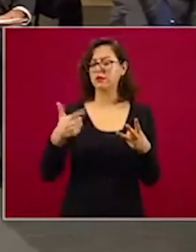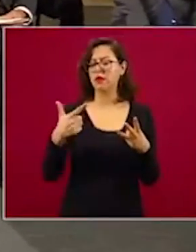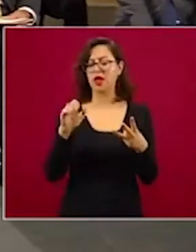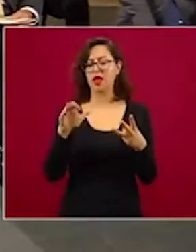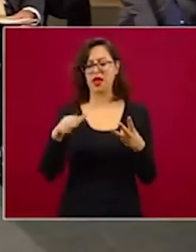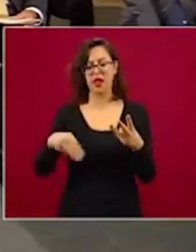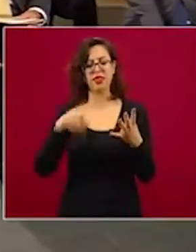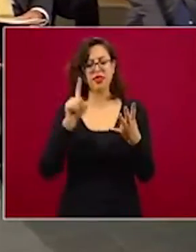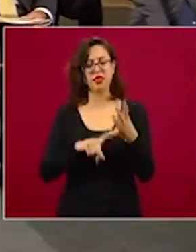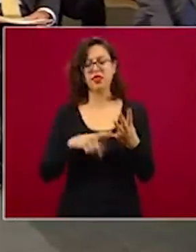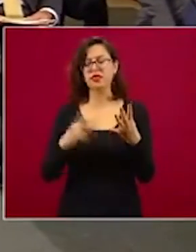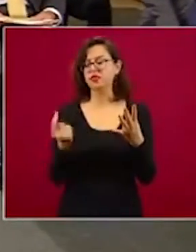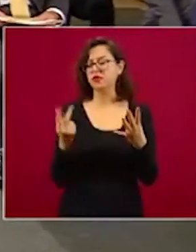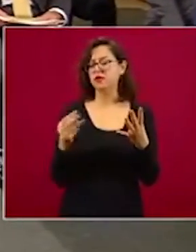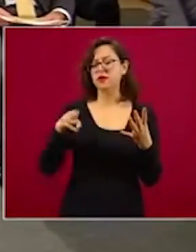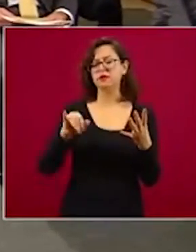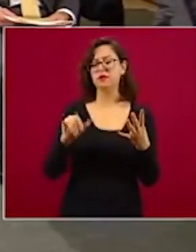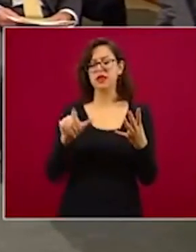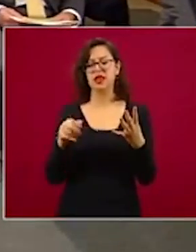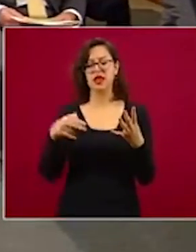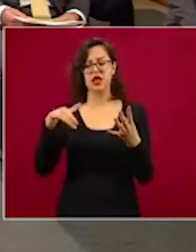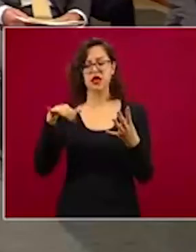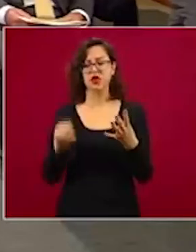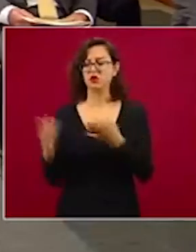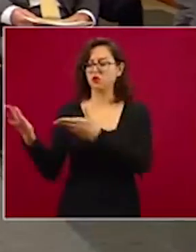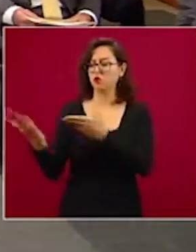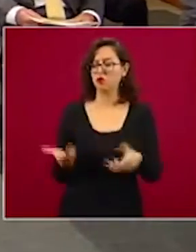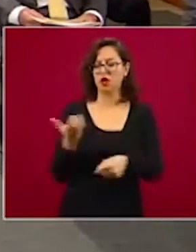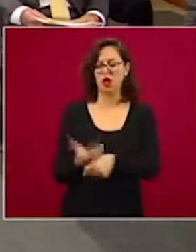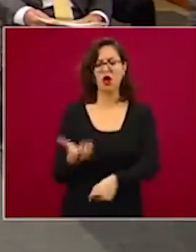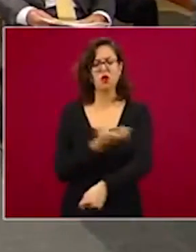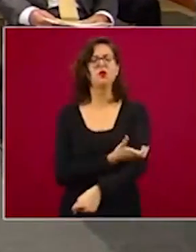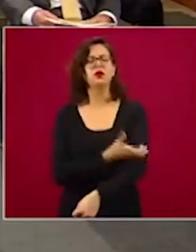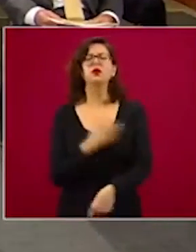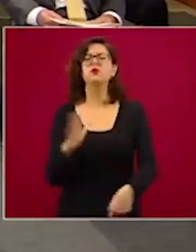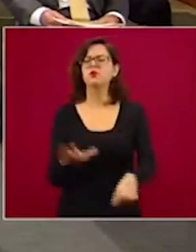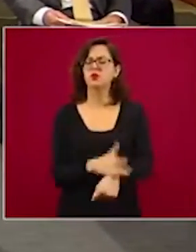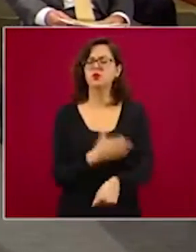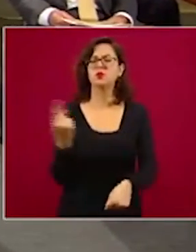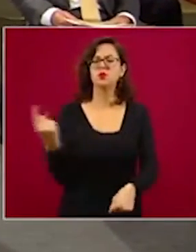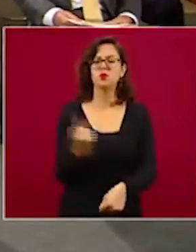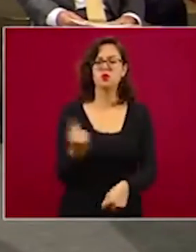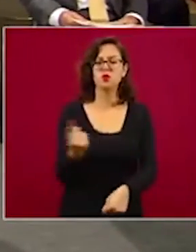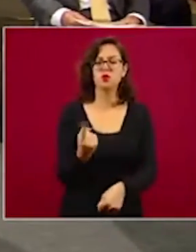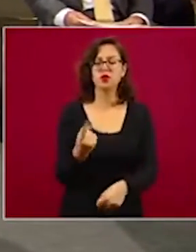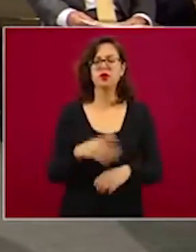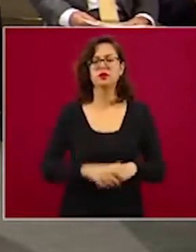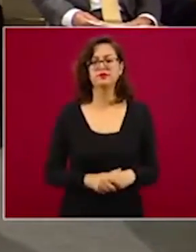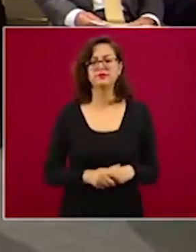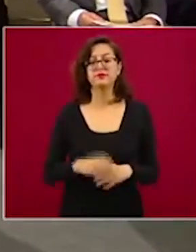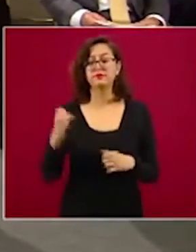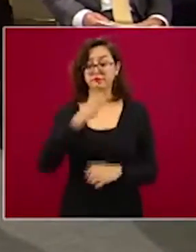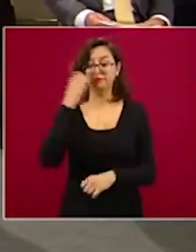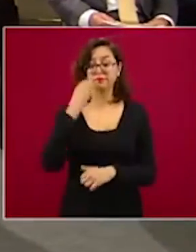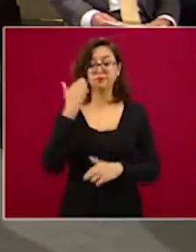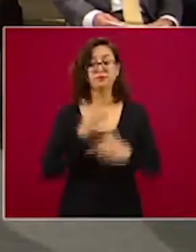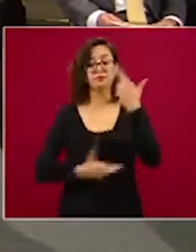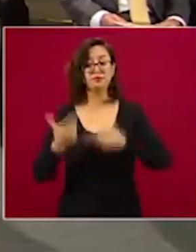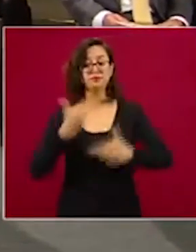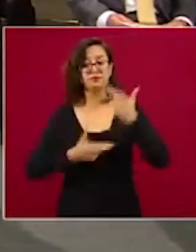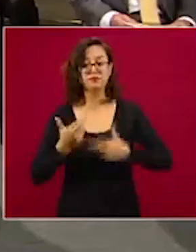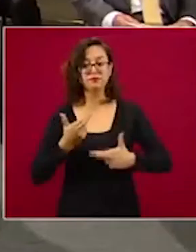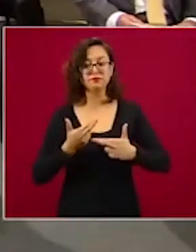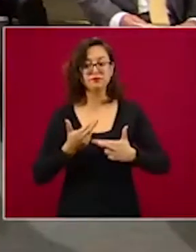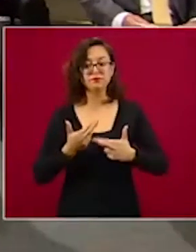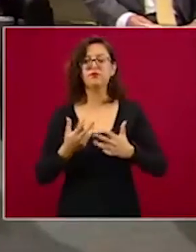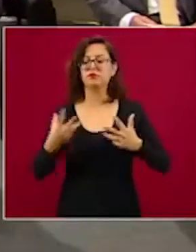porque el plan de regreso a clases se